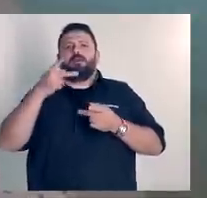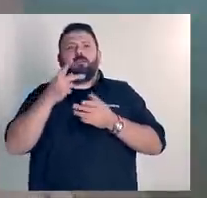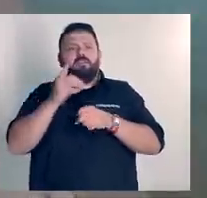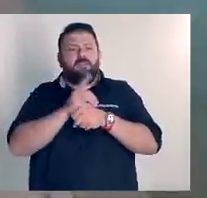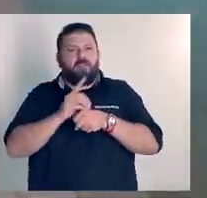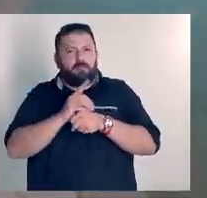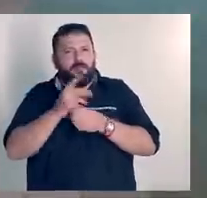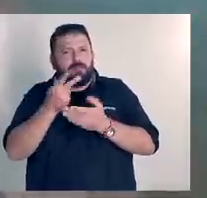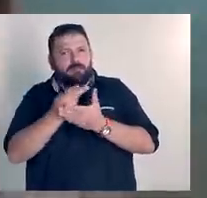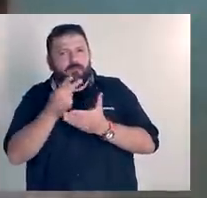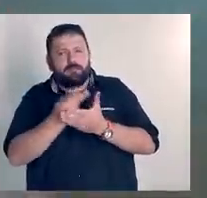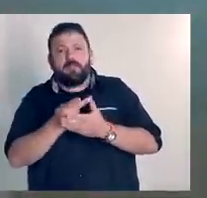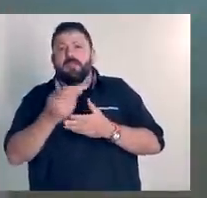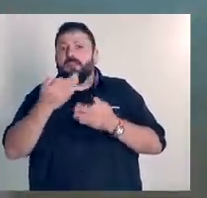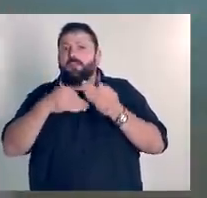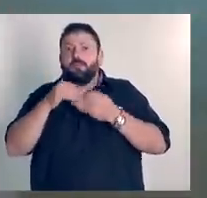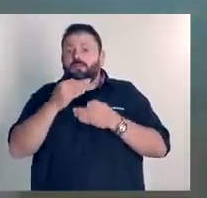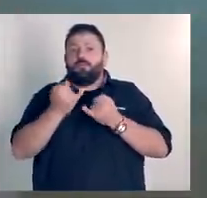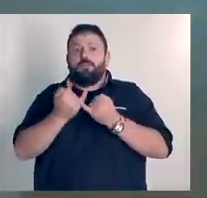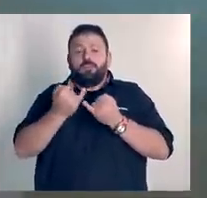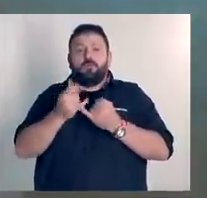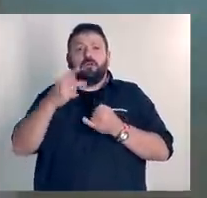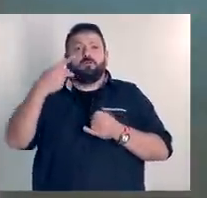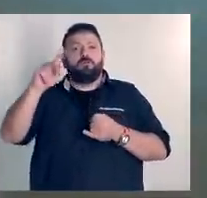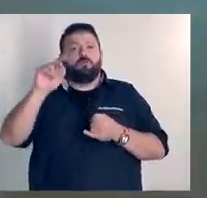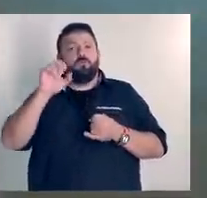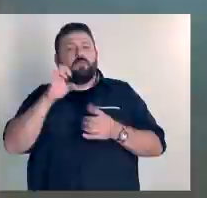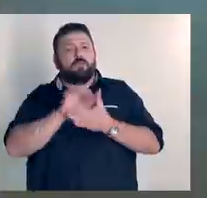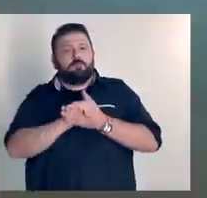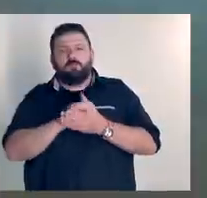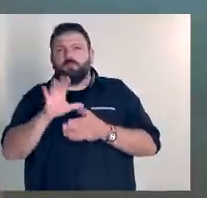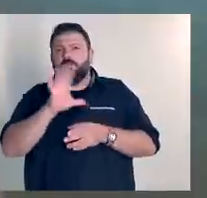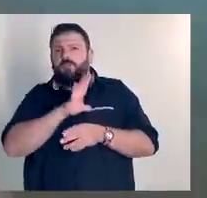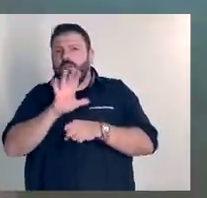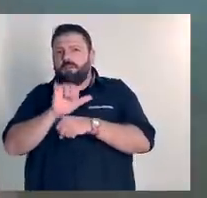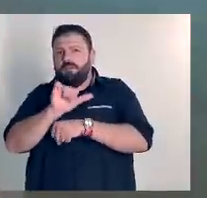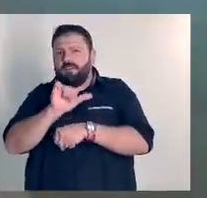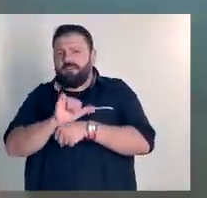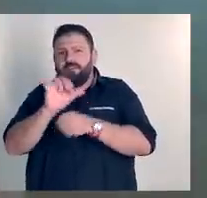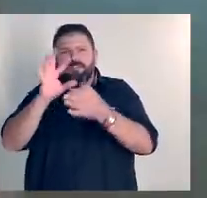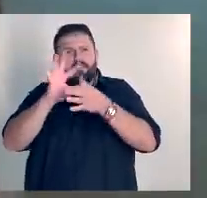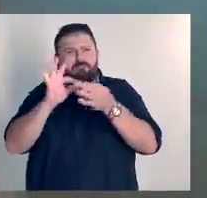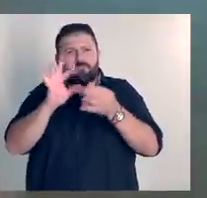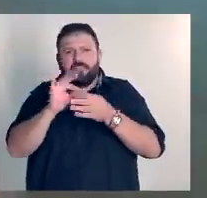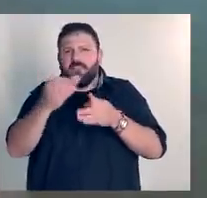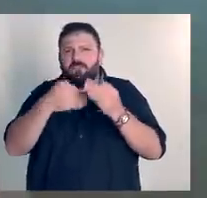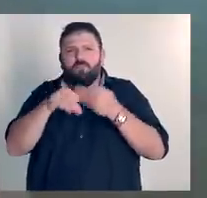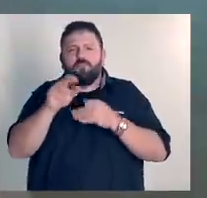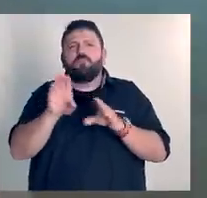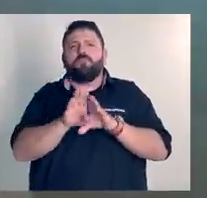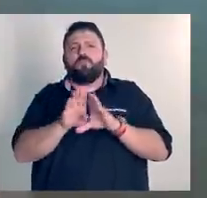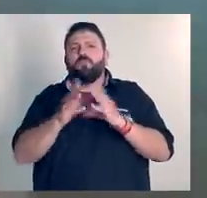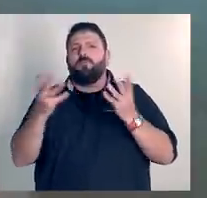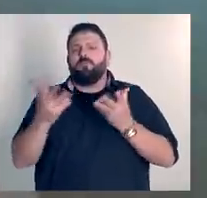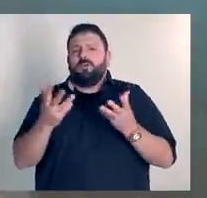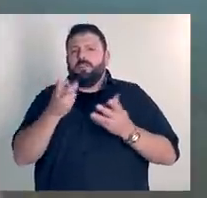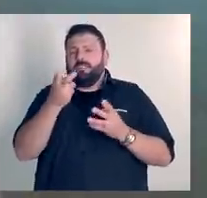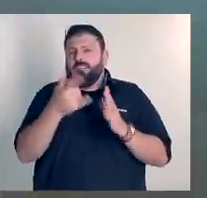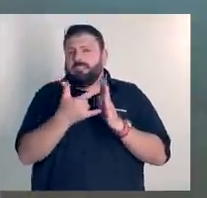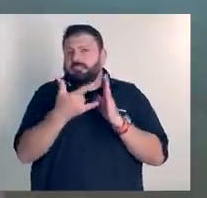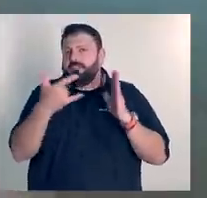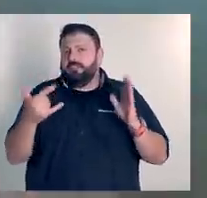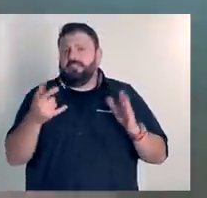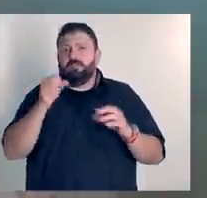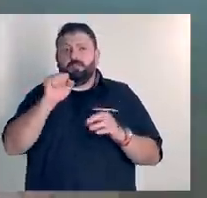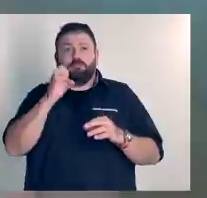Premier, Dayana Santana y su esposo Israel González desde Argentina, platicándonos cómo han hecho este cheque sólido con